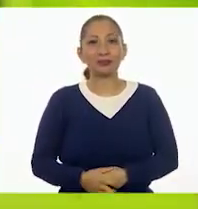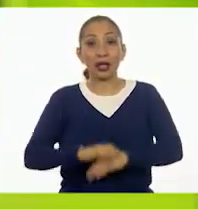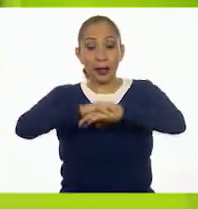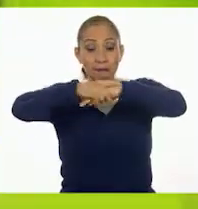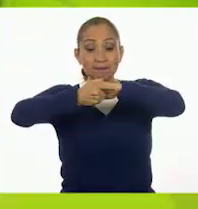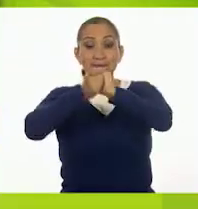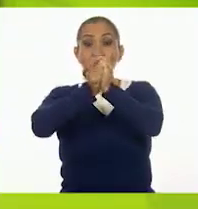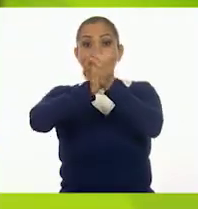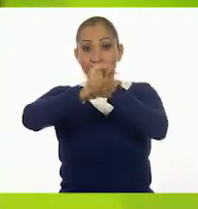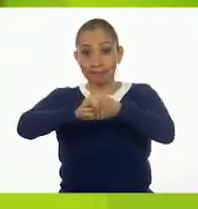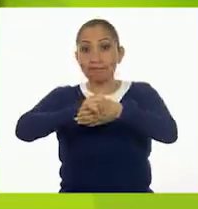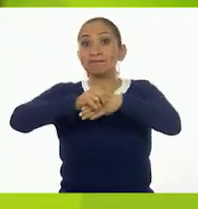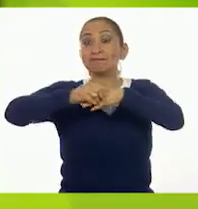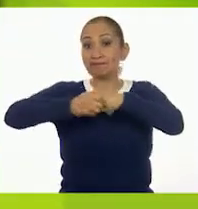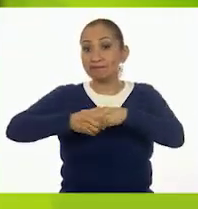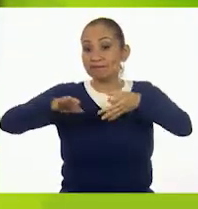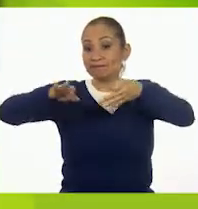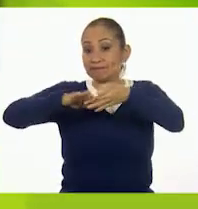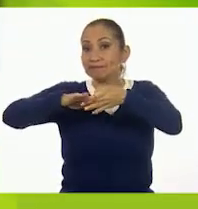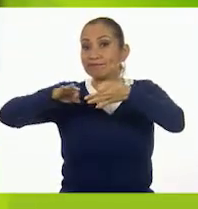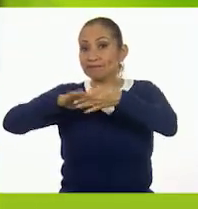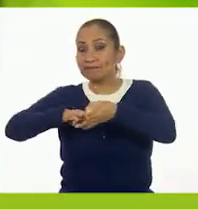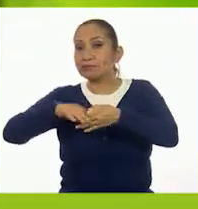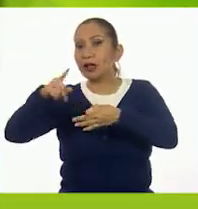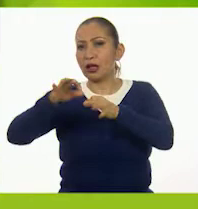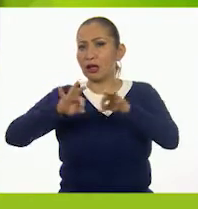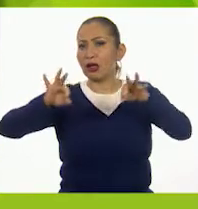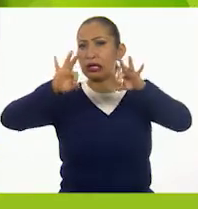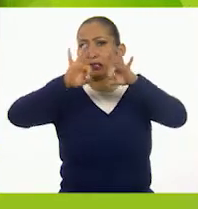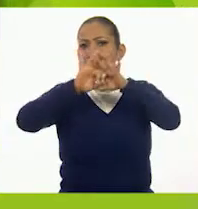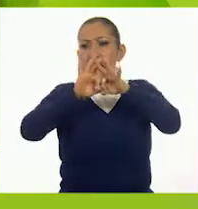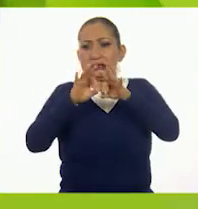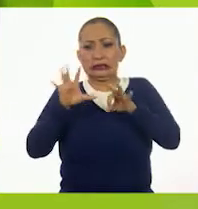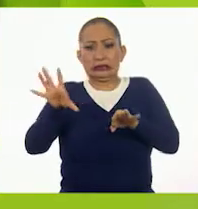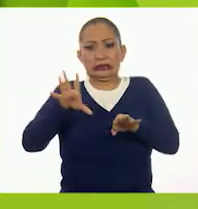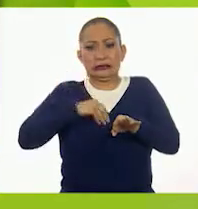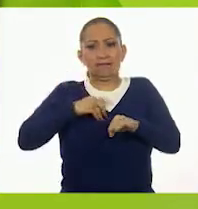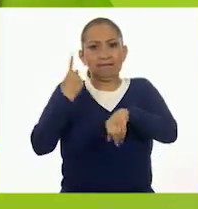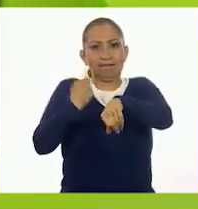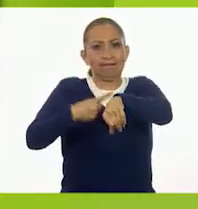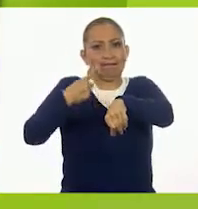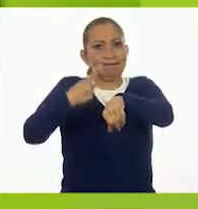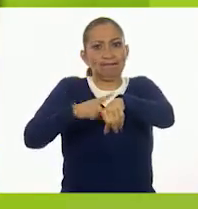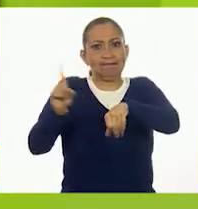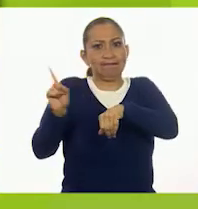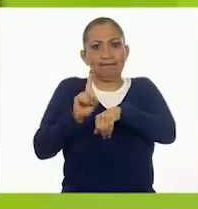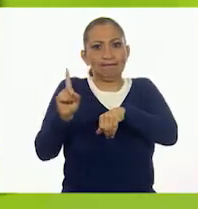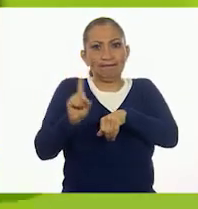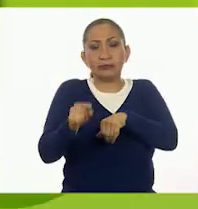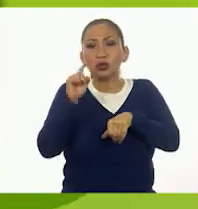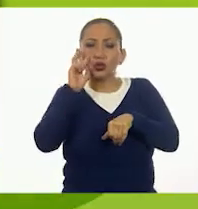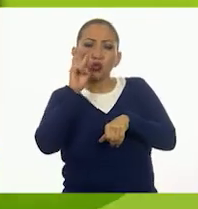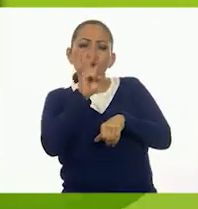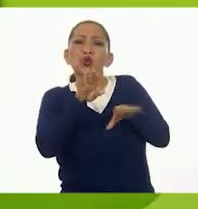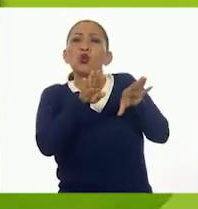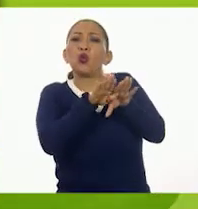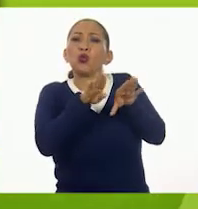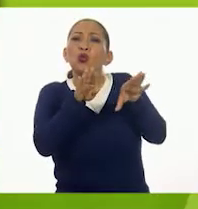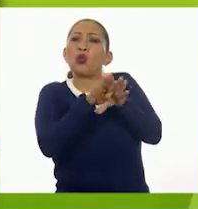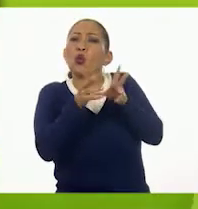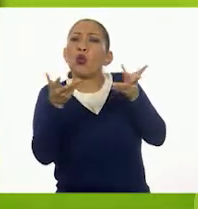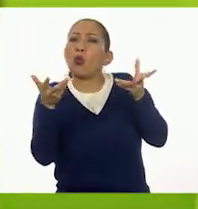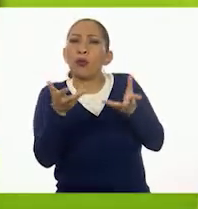Lavarnos las manos varias veces al día es importante para prevenir cualquier enfermedad. Sigue estos pasos para